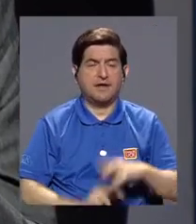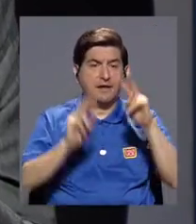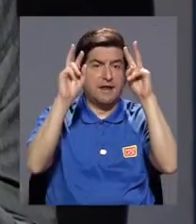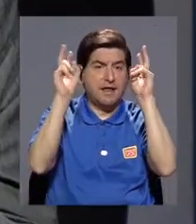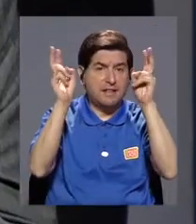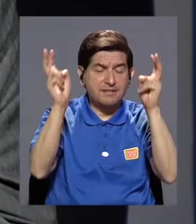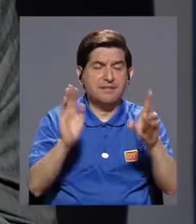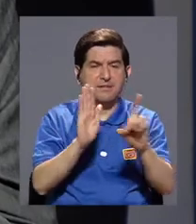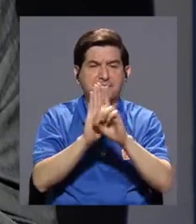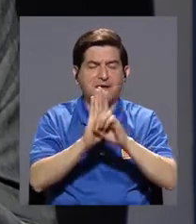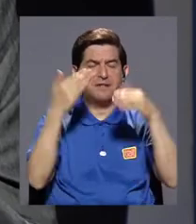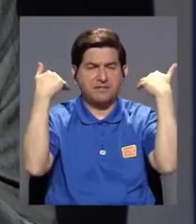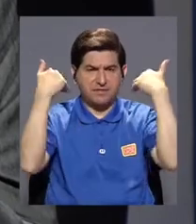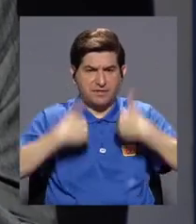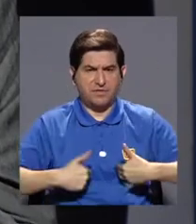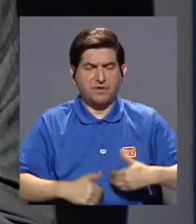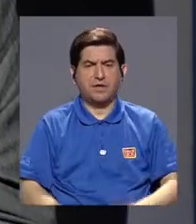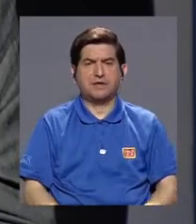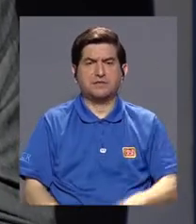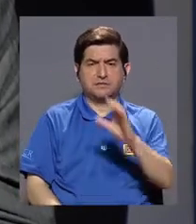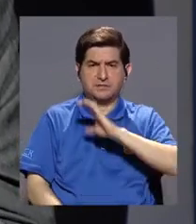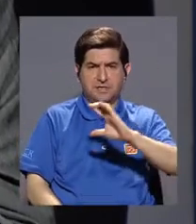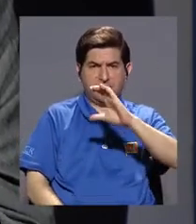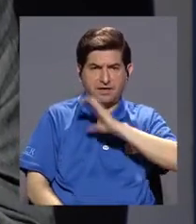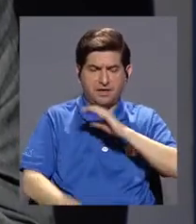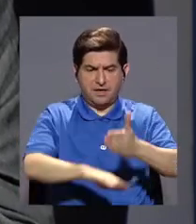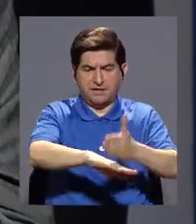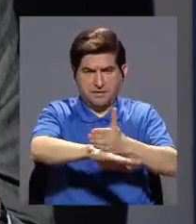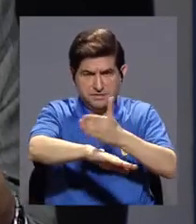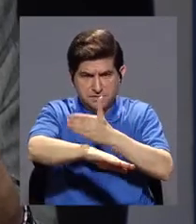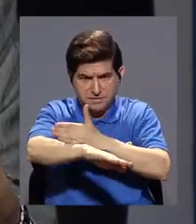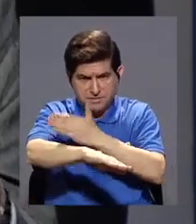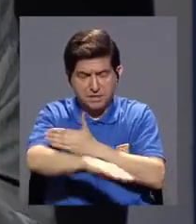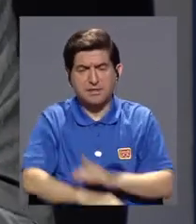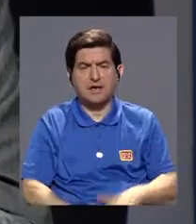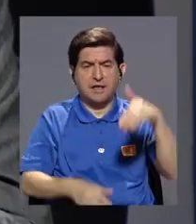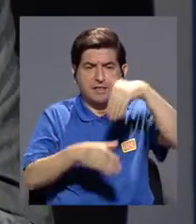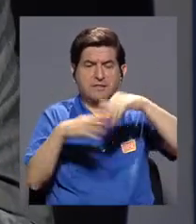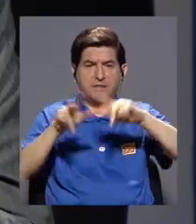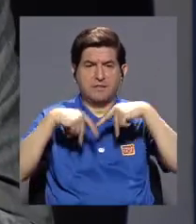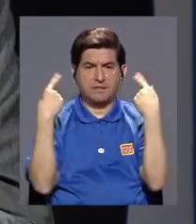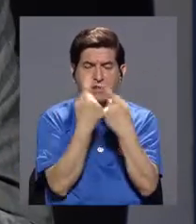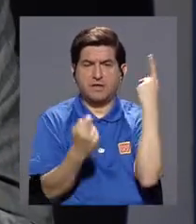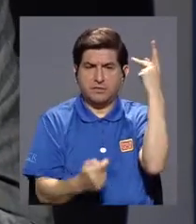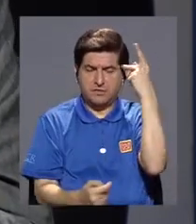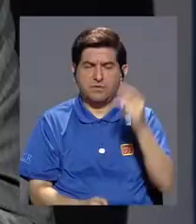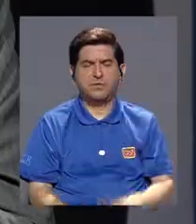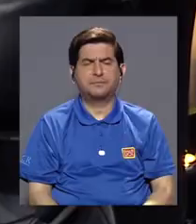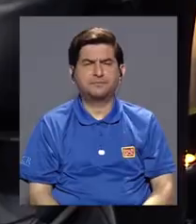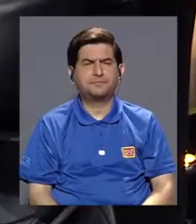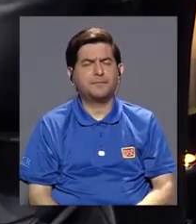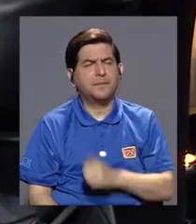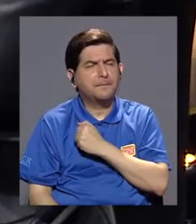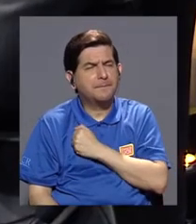el tema de los derechos humanos, del carácter progresivo de los derechos humanos en los partidos políticos. Don Fernando,